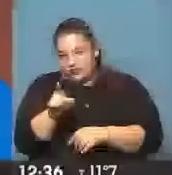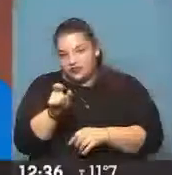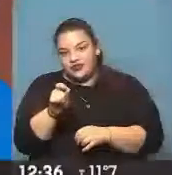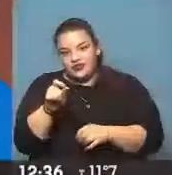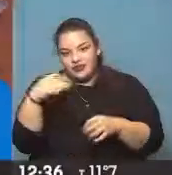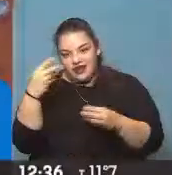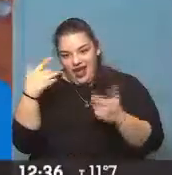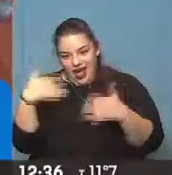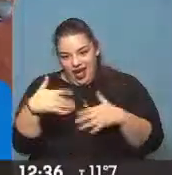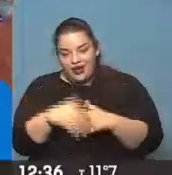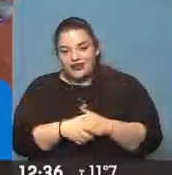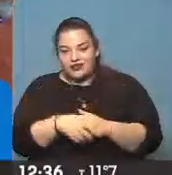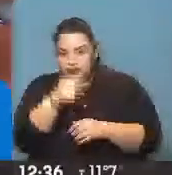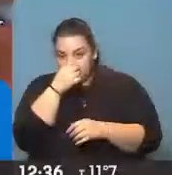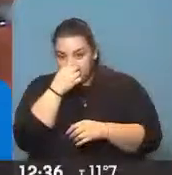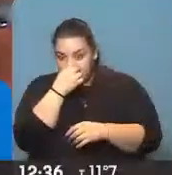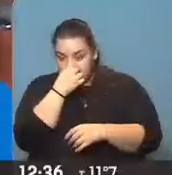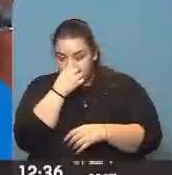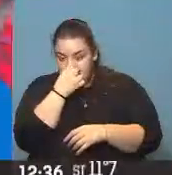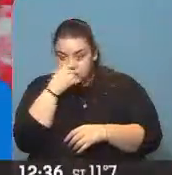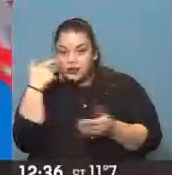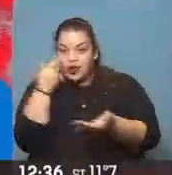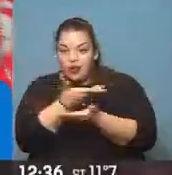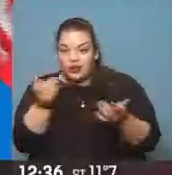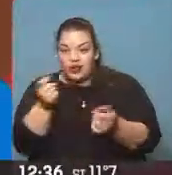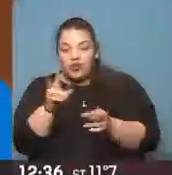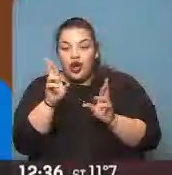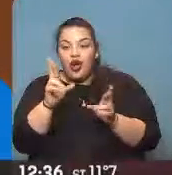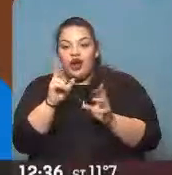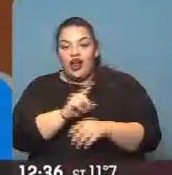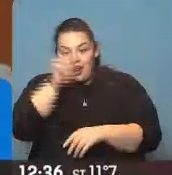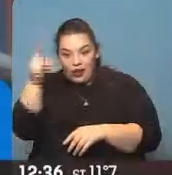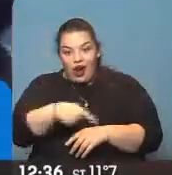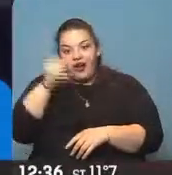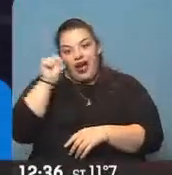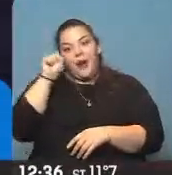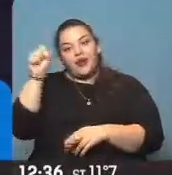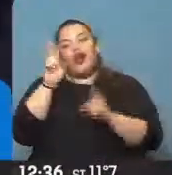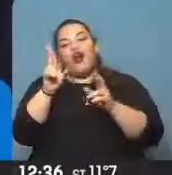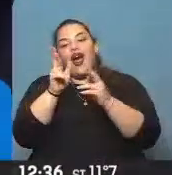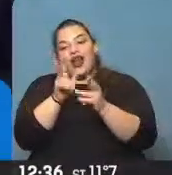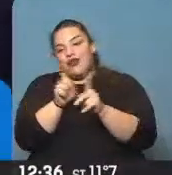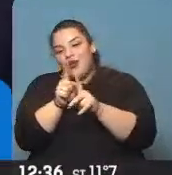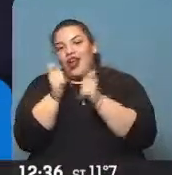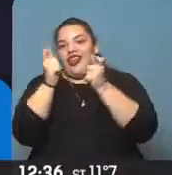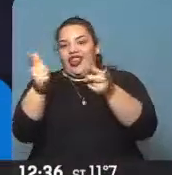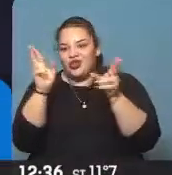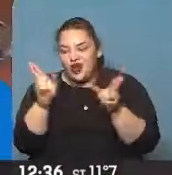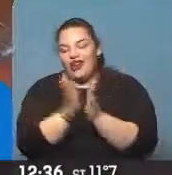lo mostramos pero final y ojalá que vuelvan campeones del mundo el amuleto por favor